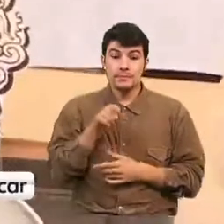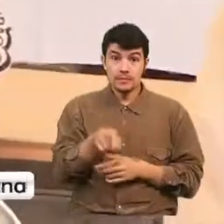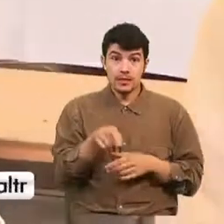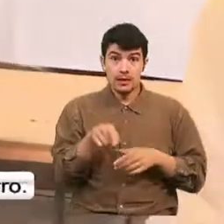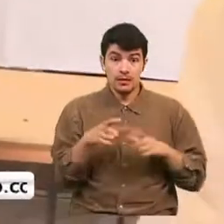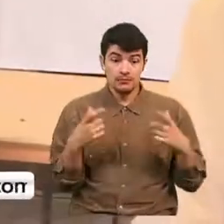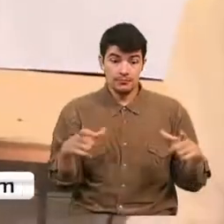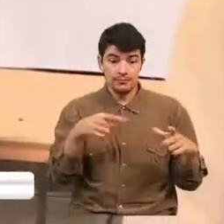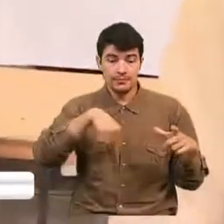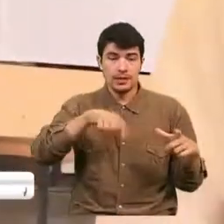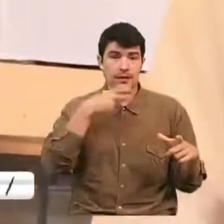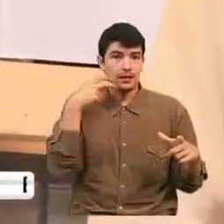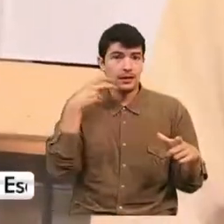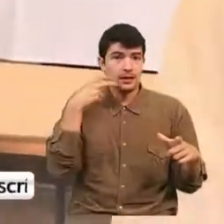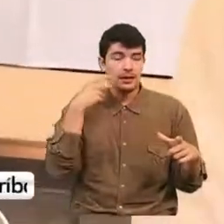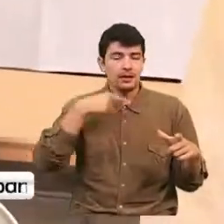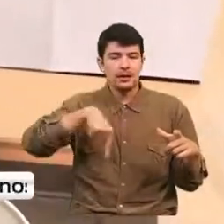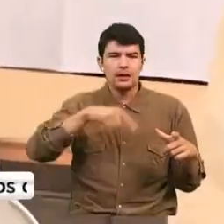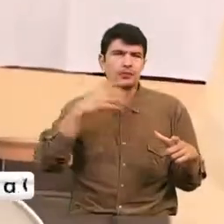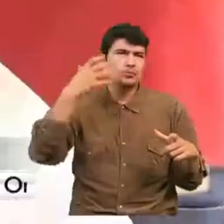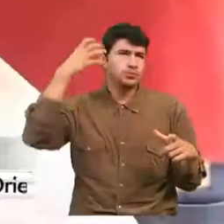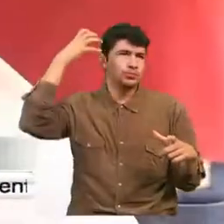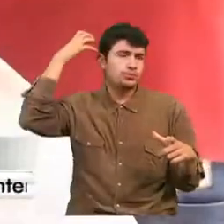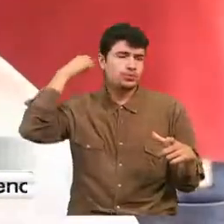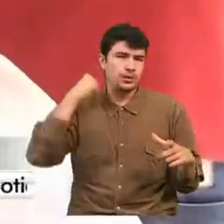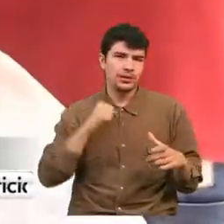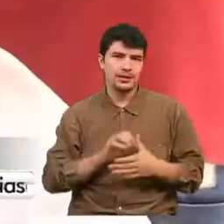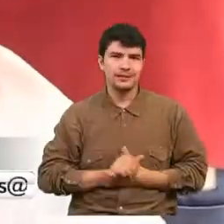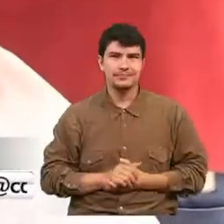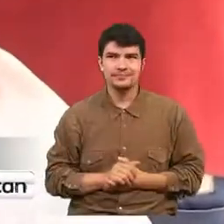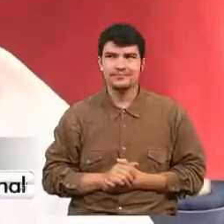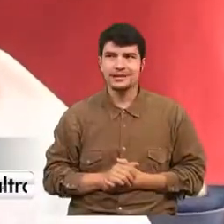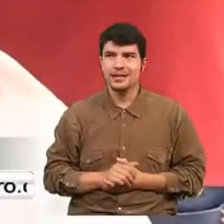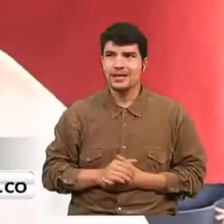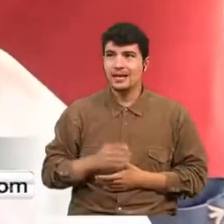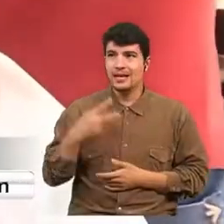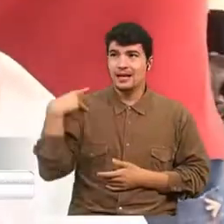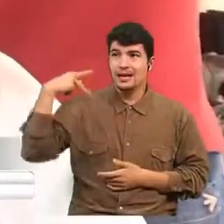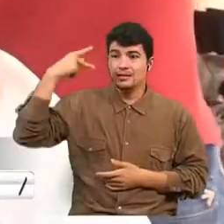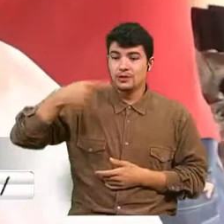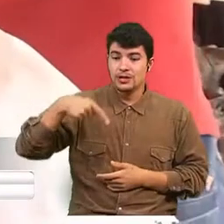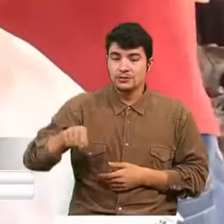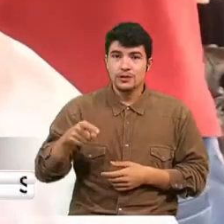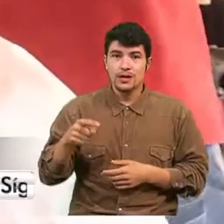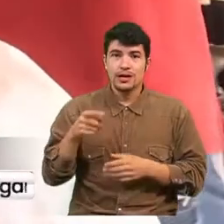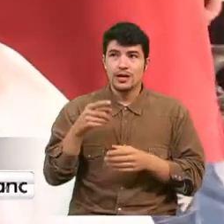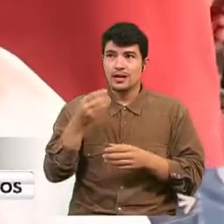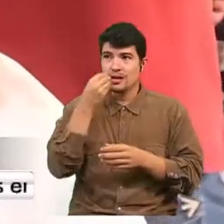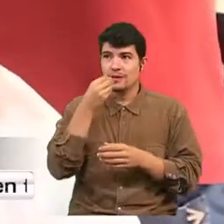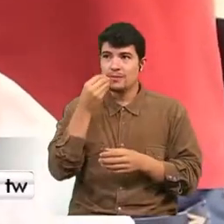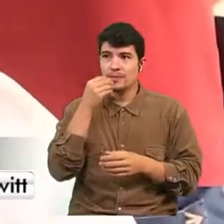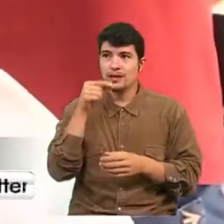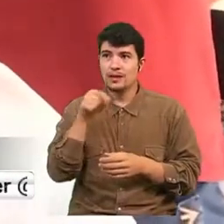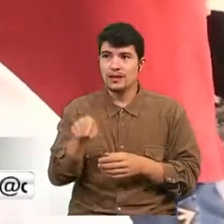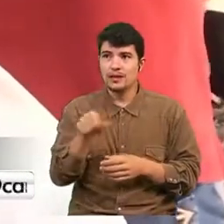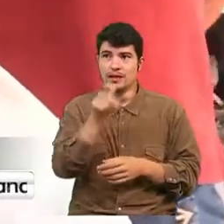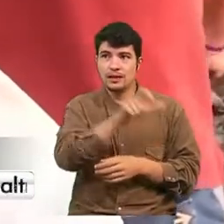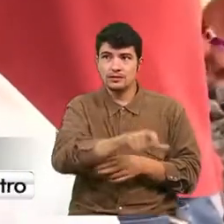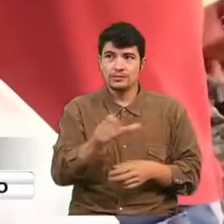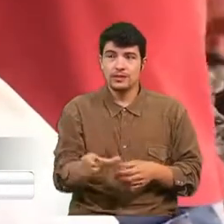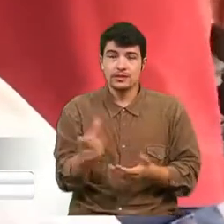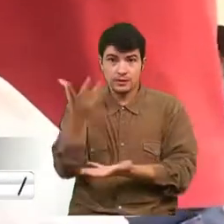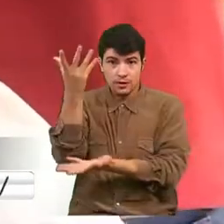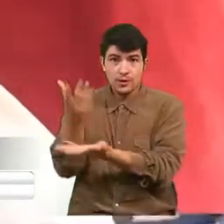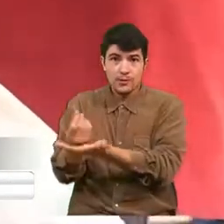piquete es el piquete tradicional. La historia de esta comida es que la acostumbraban